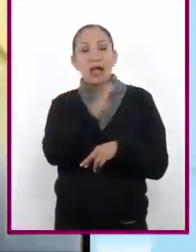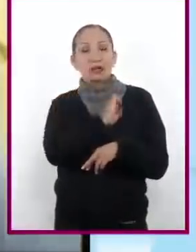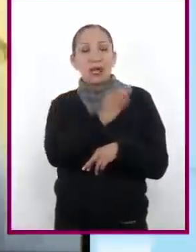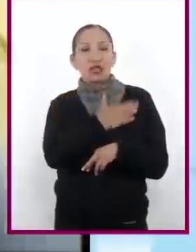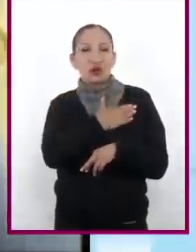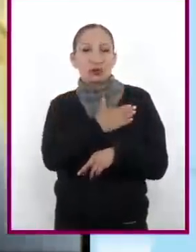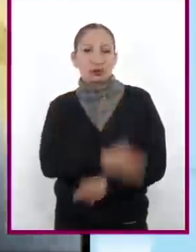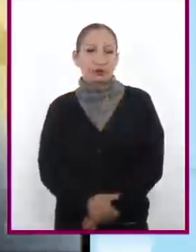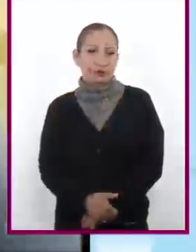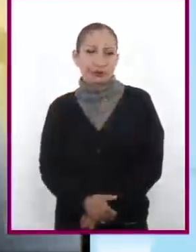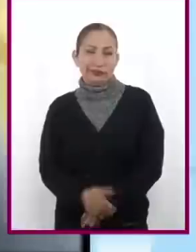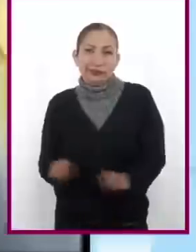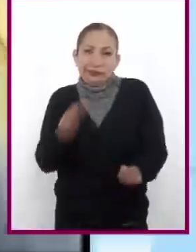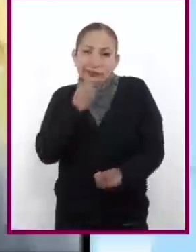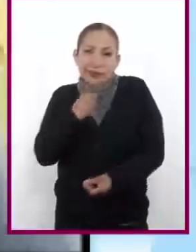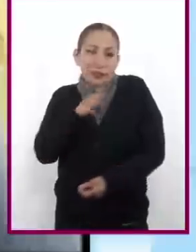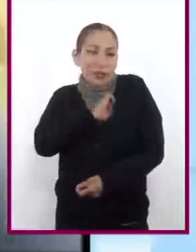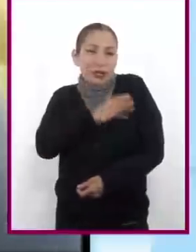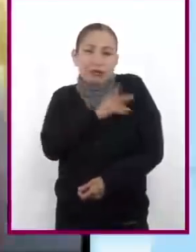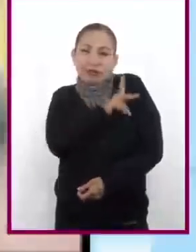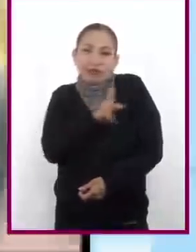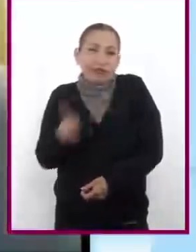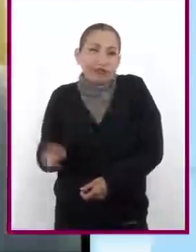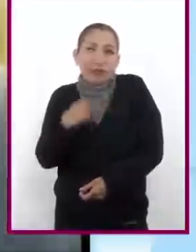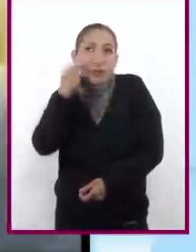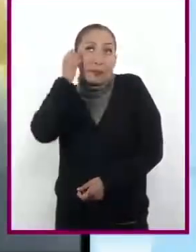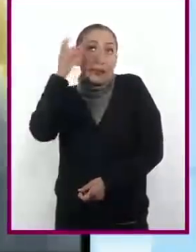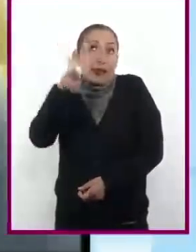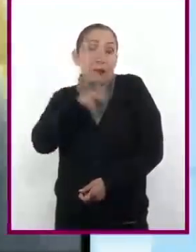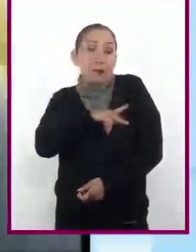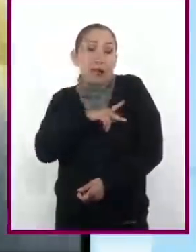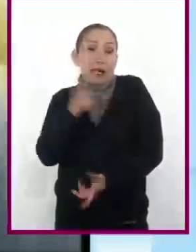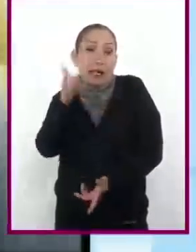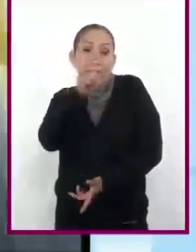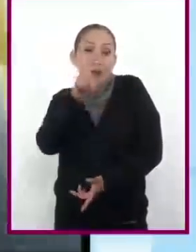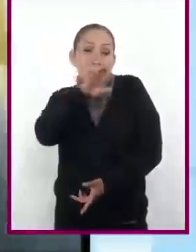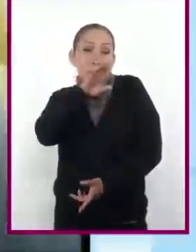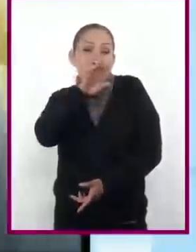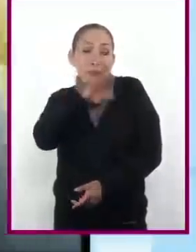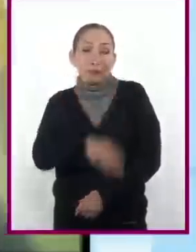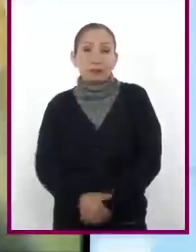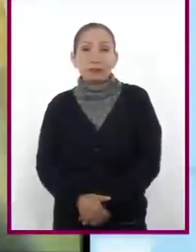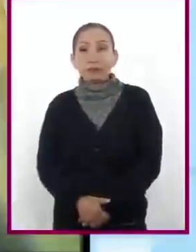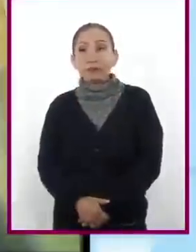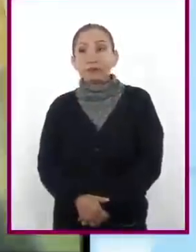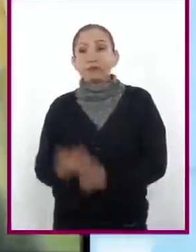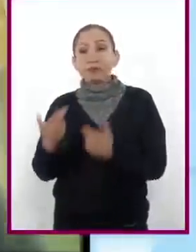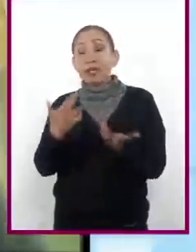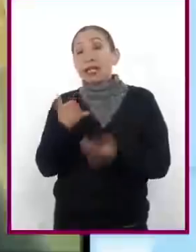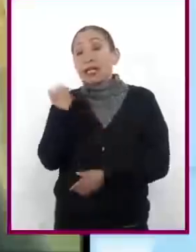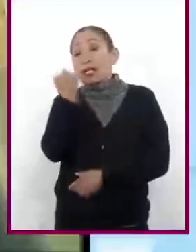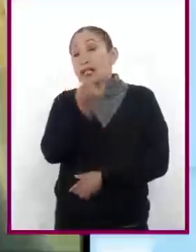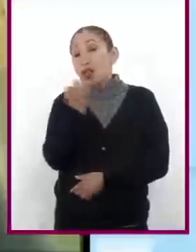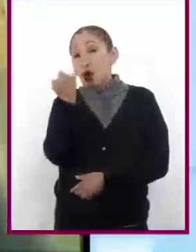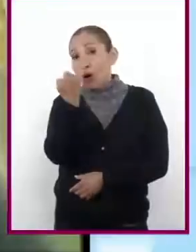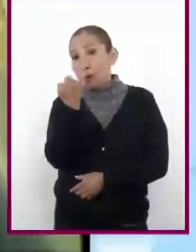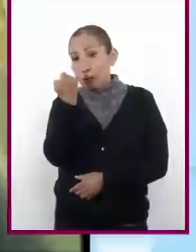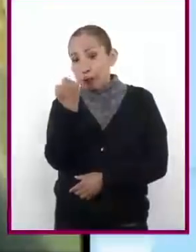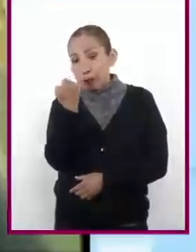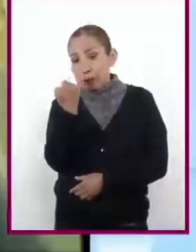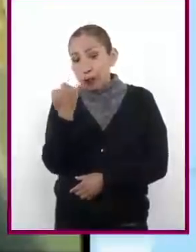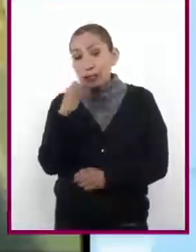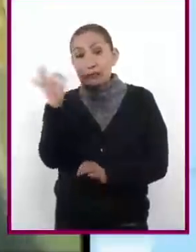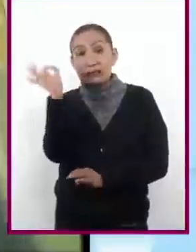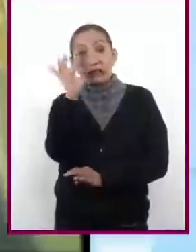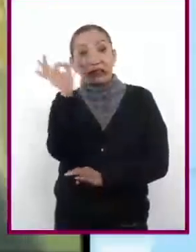español. Y pues puro español. Nos olvidamos de la lengua materna. El idioma, o sea, a